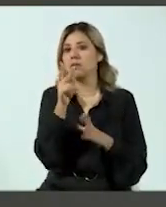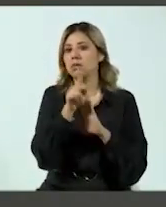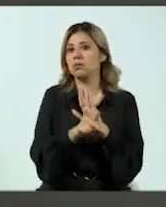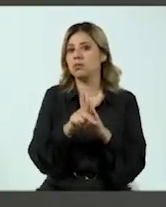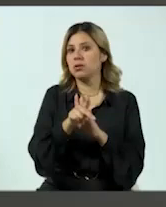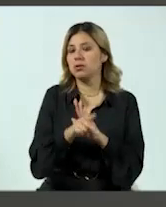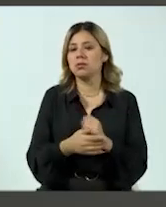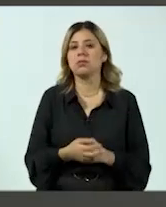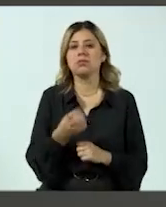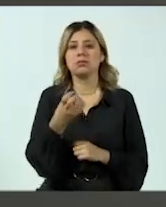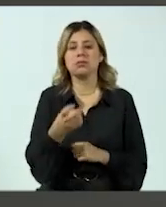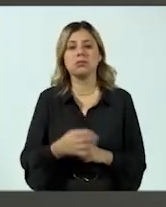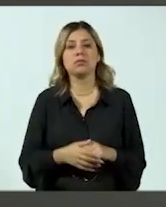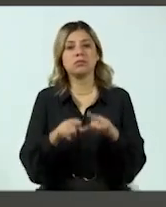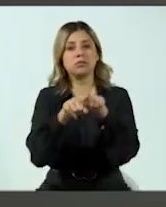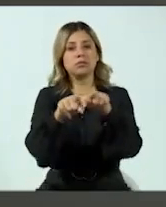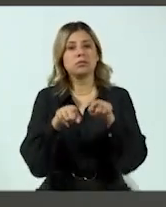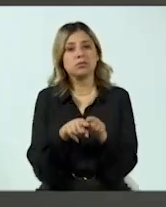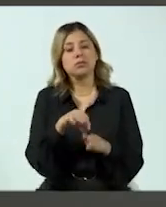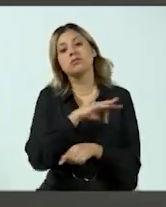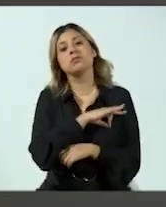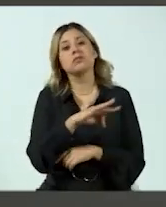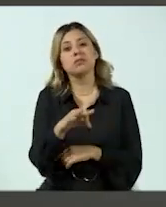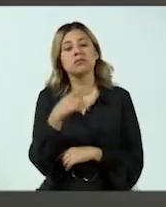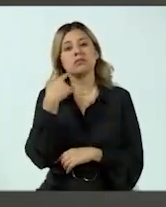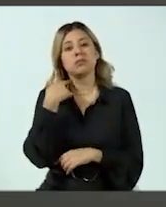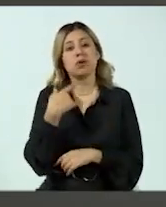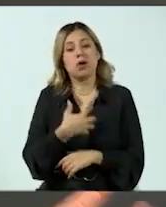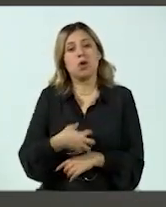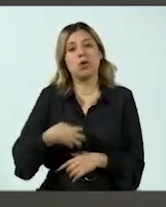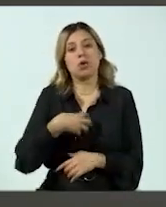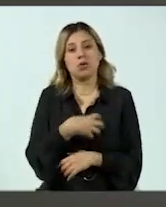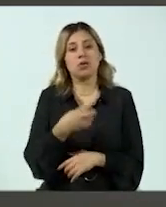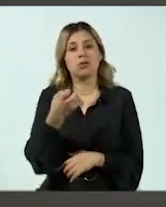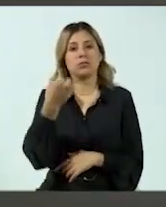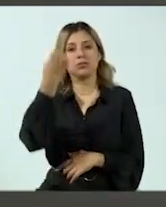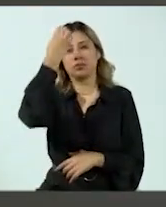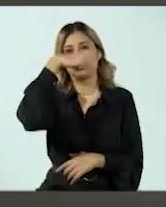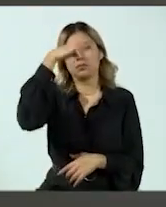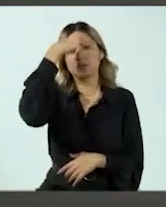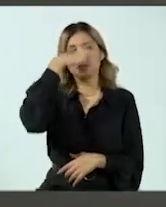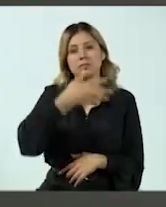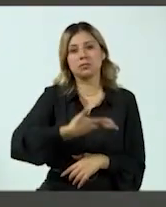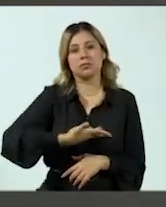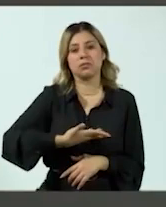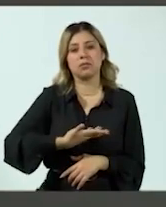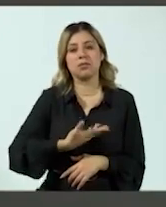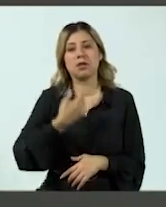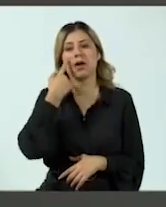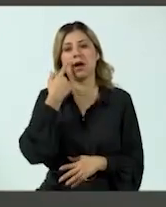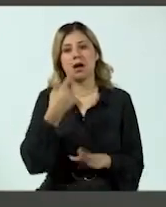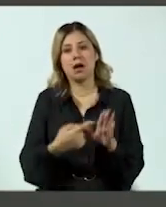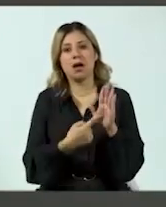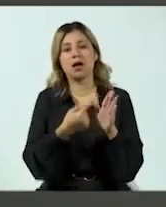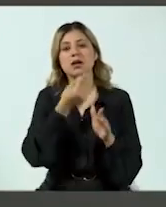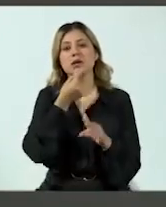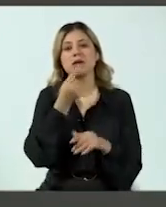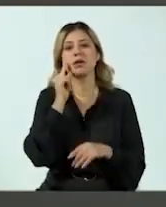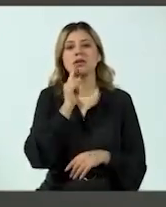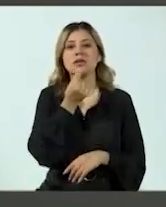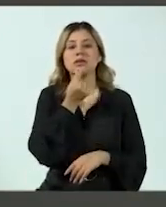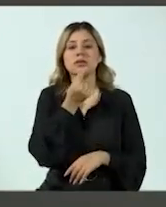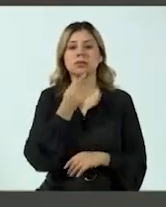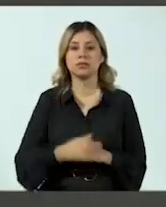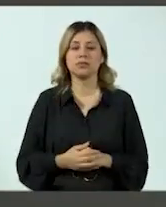demás Entonces ellos la verdad es que estaban muy contentos por la experiencia que les permite tener a a nuestras niñas y a nuestros